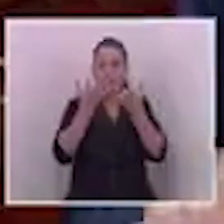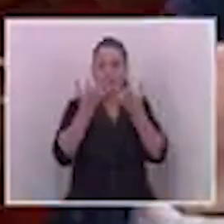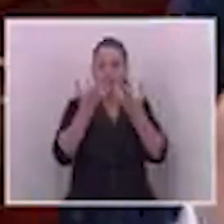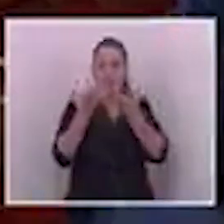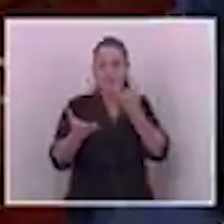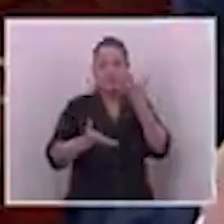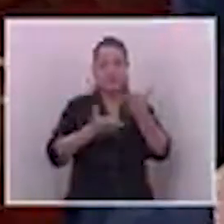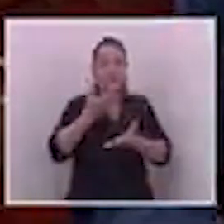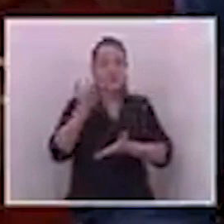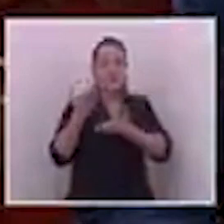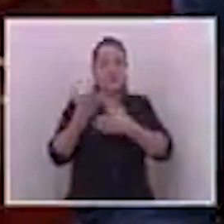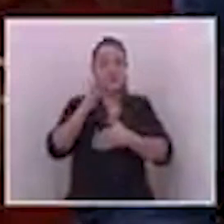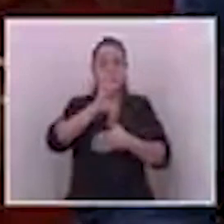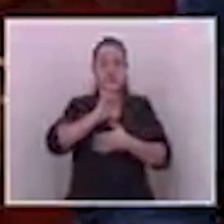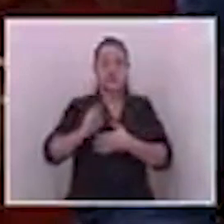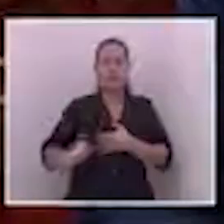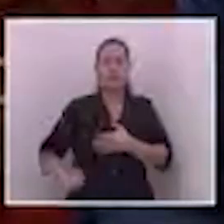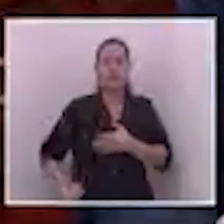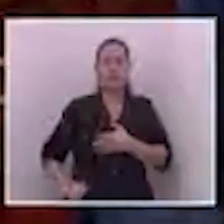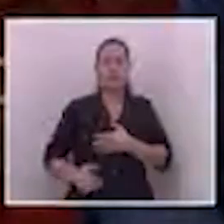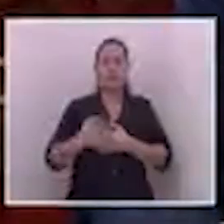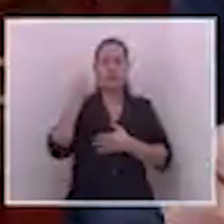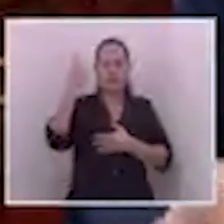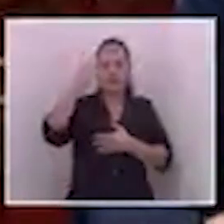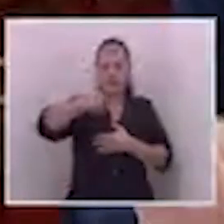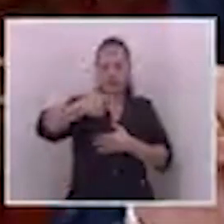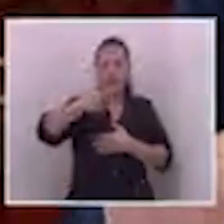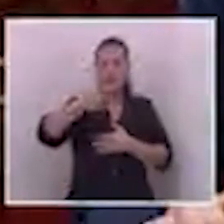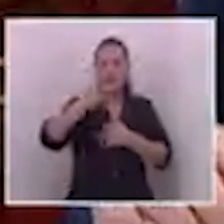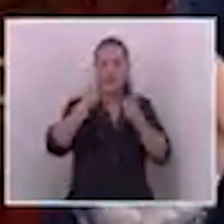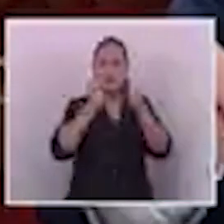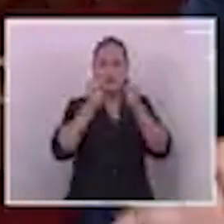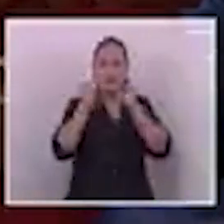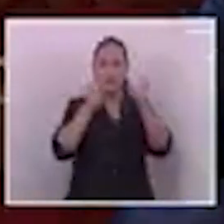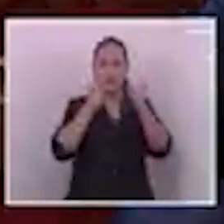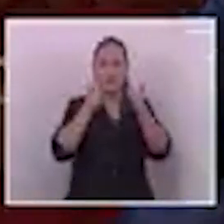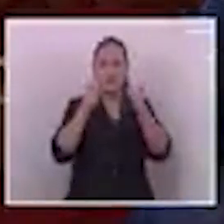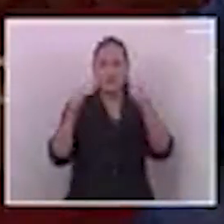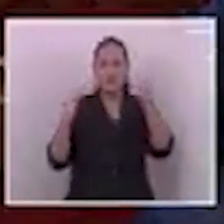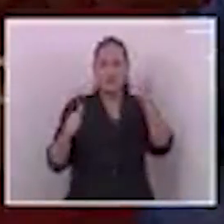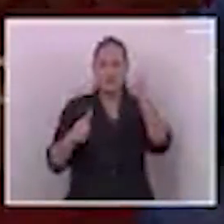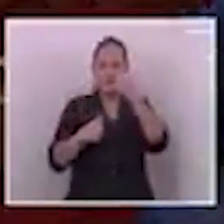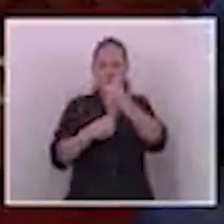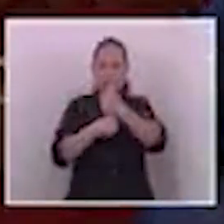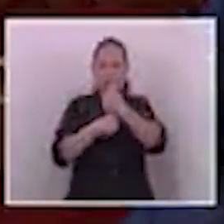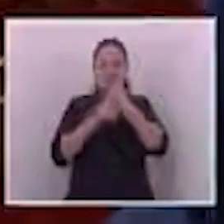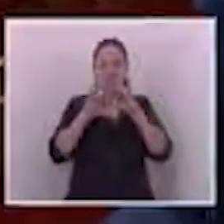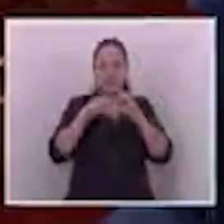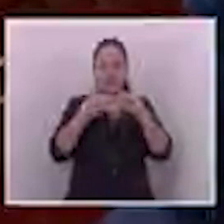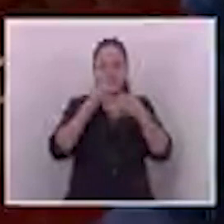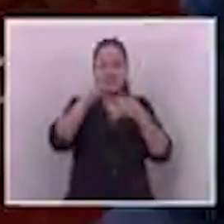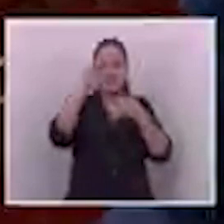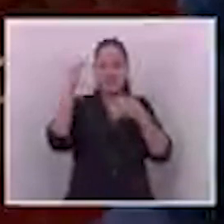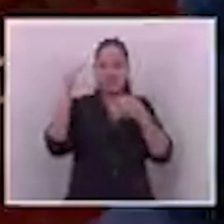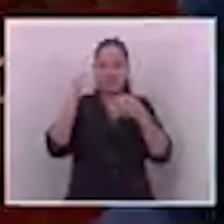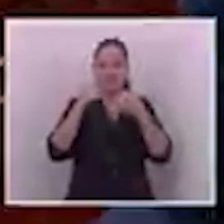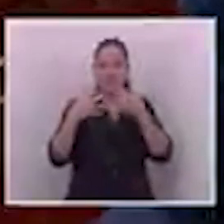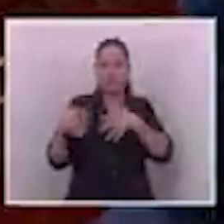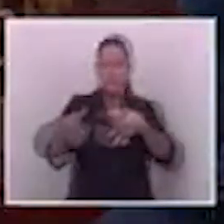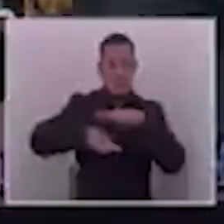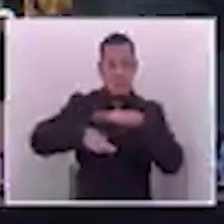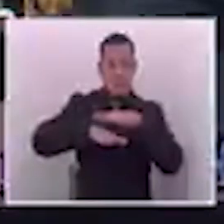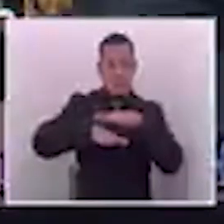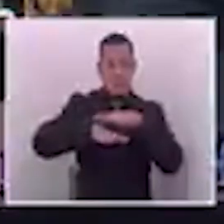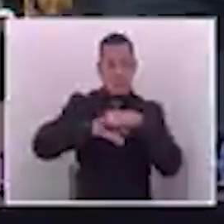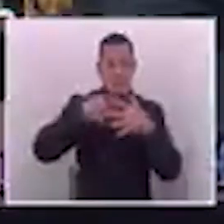ser comercializados en El Salvador deberán ser regulados a través de la Comisión Nacional de activos digitales